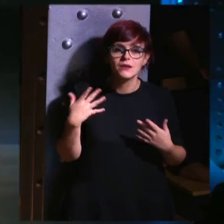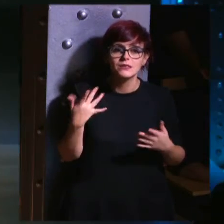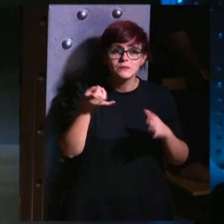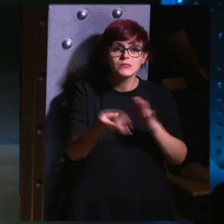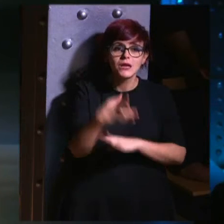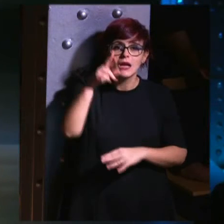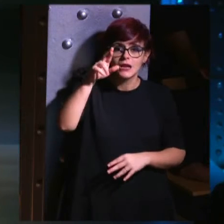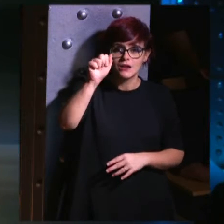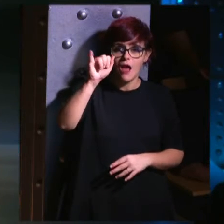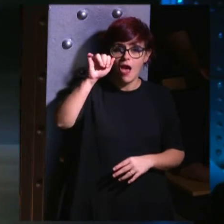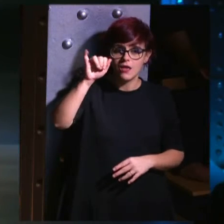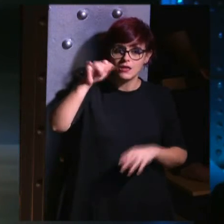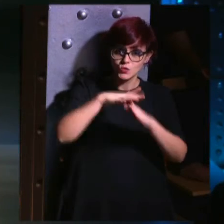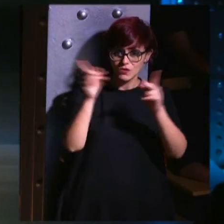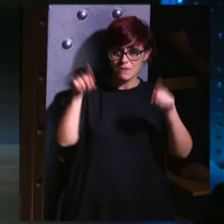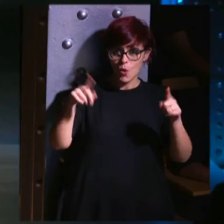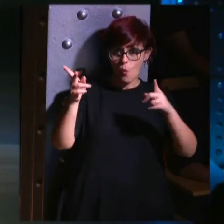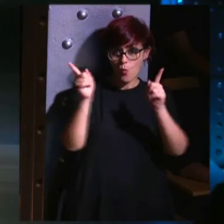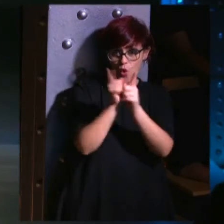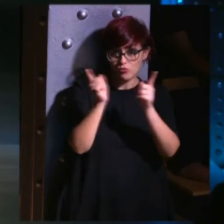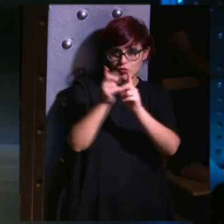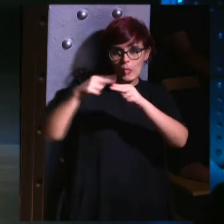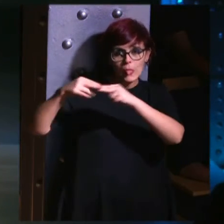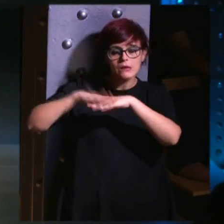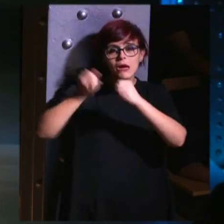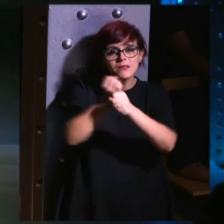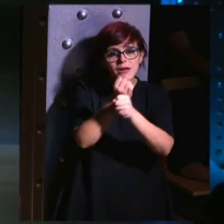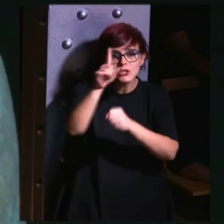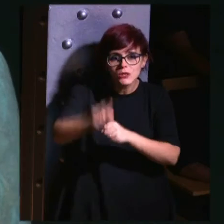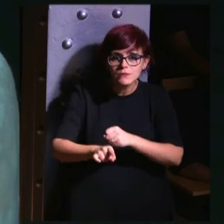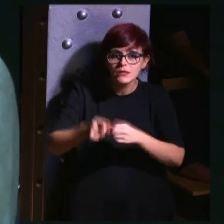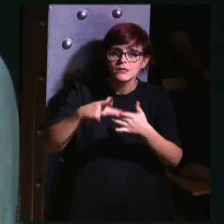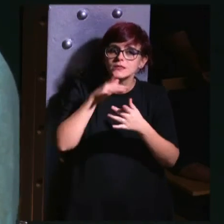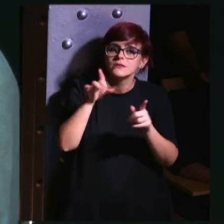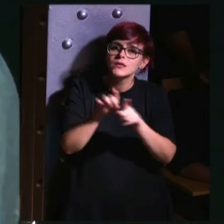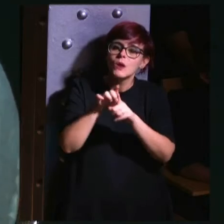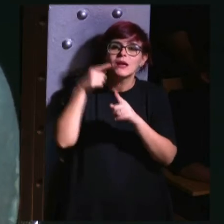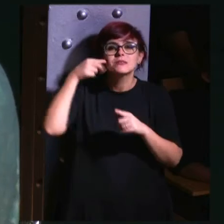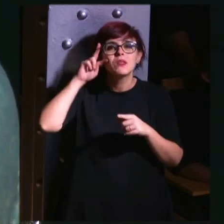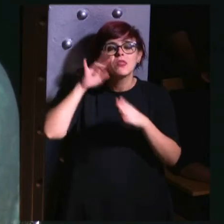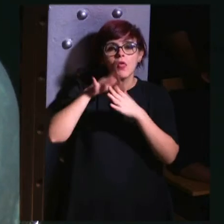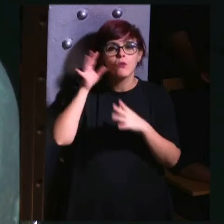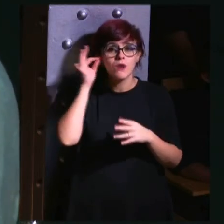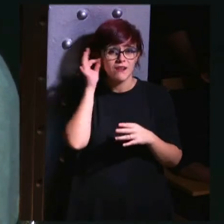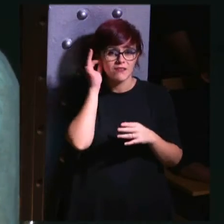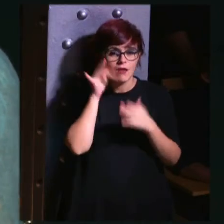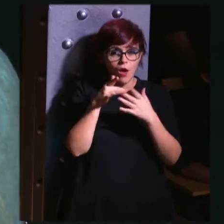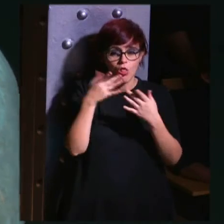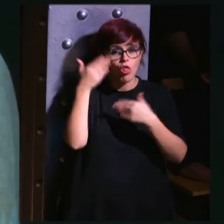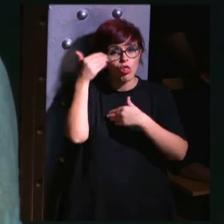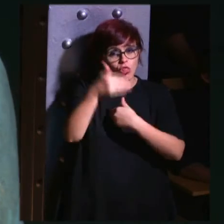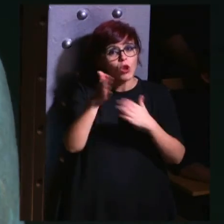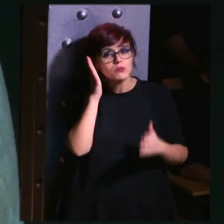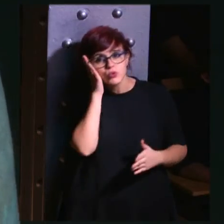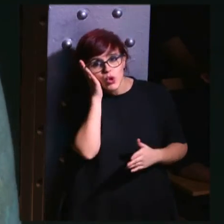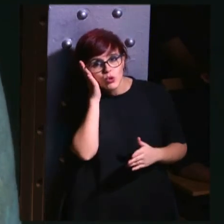quería hablaros de Rai, que es otro cortometraje chiquitito en el que estamos trabajando, que es una experiencia de una niña que está en su cuarto y de repente una pequeña